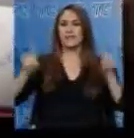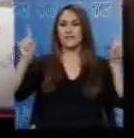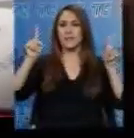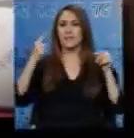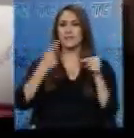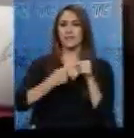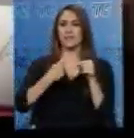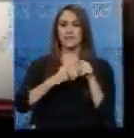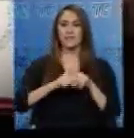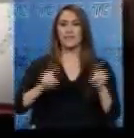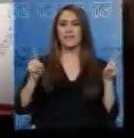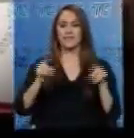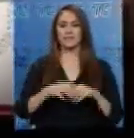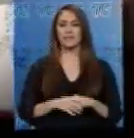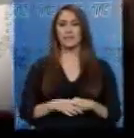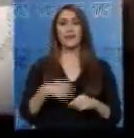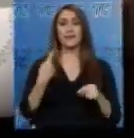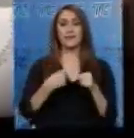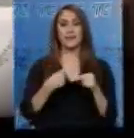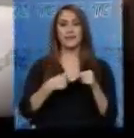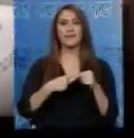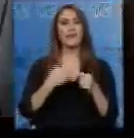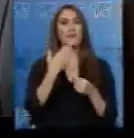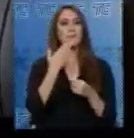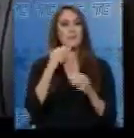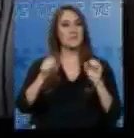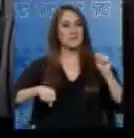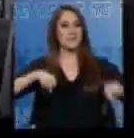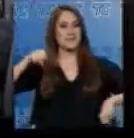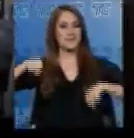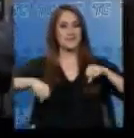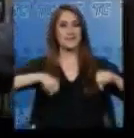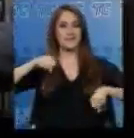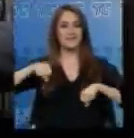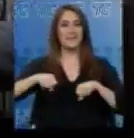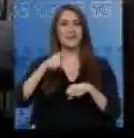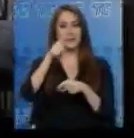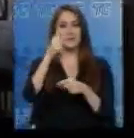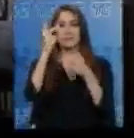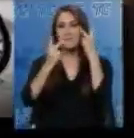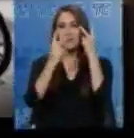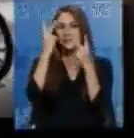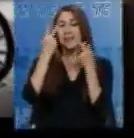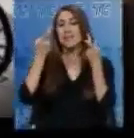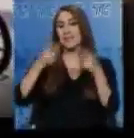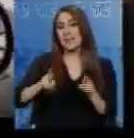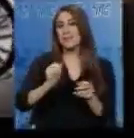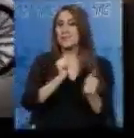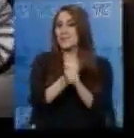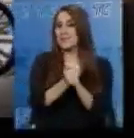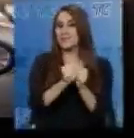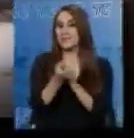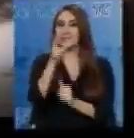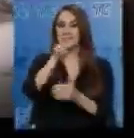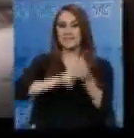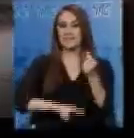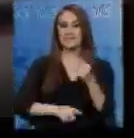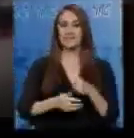diferente. Quito en bici. Te das un paseo y a la vez haces deporte.